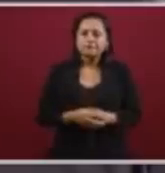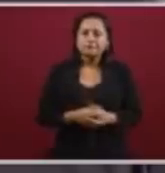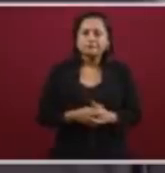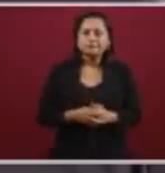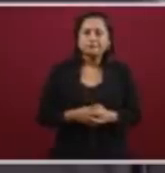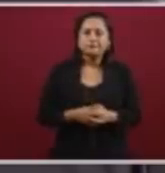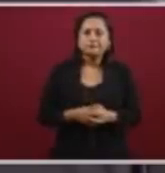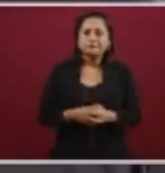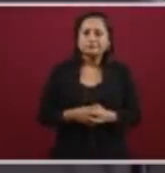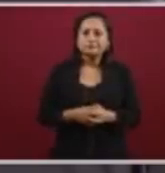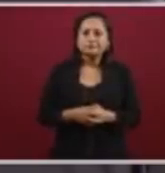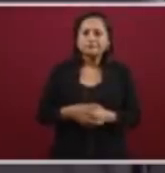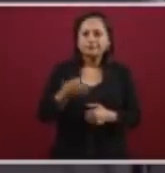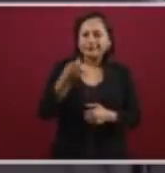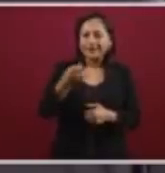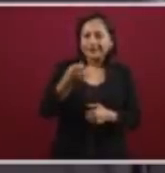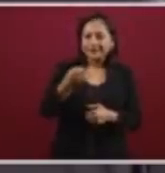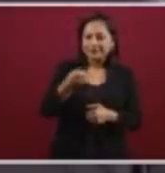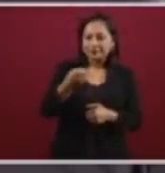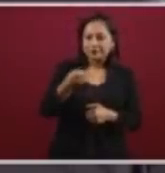poco antes